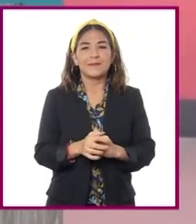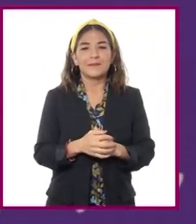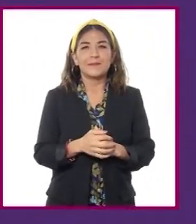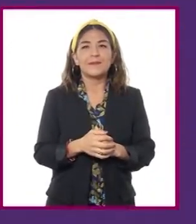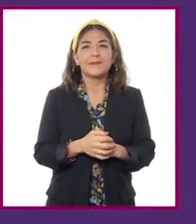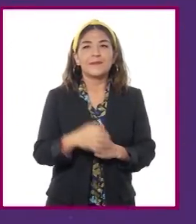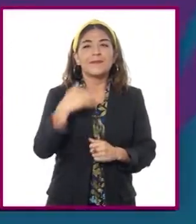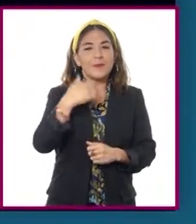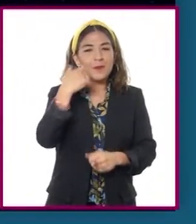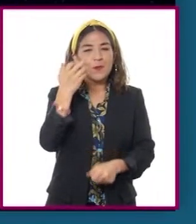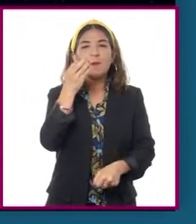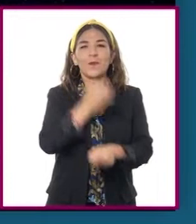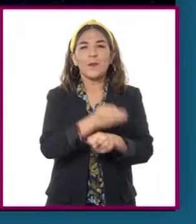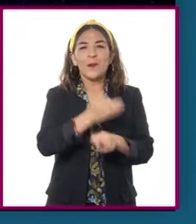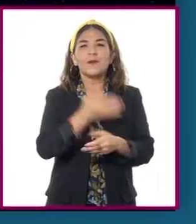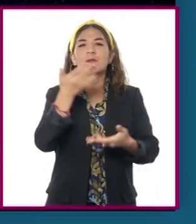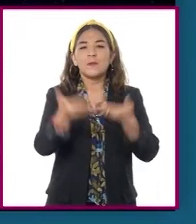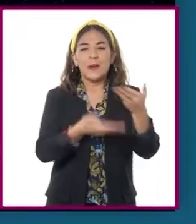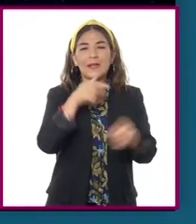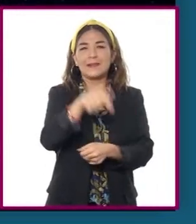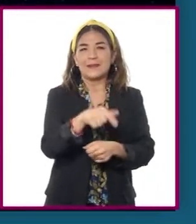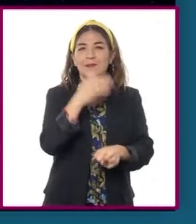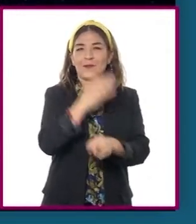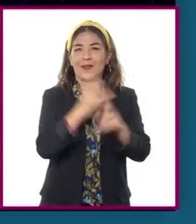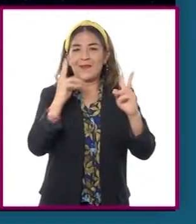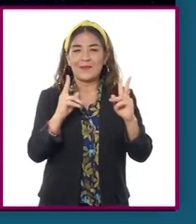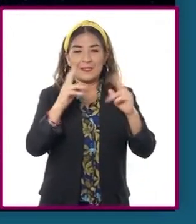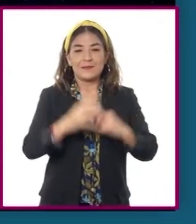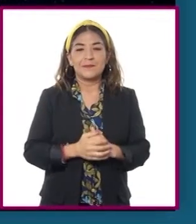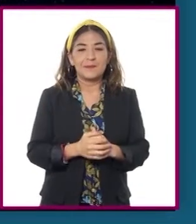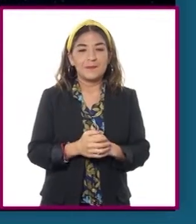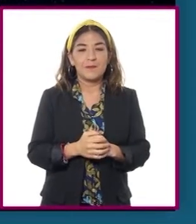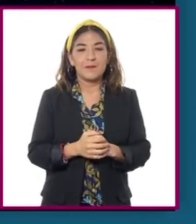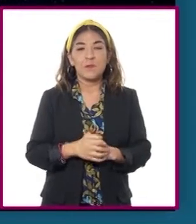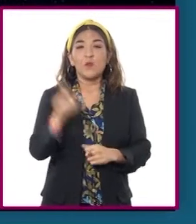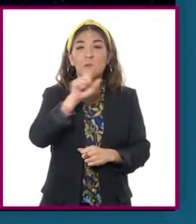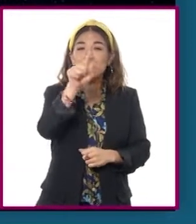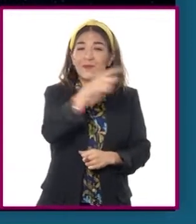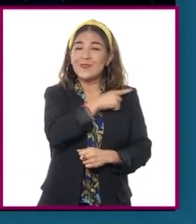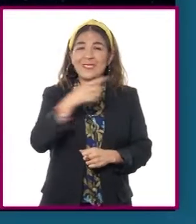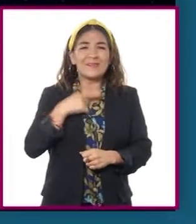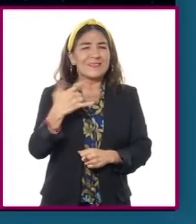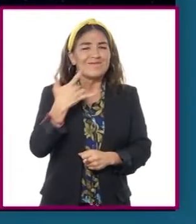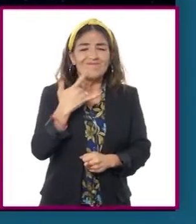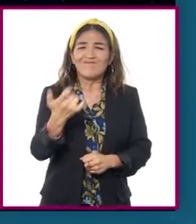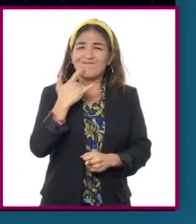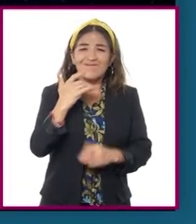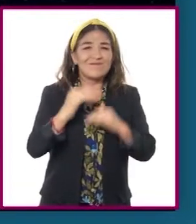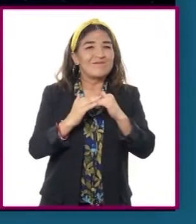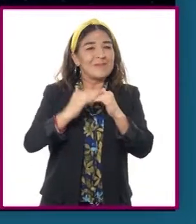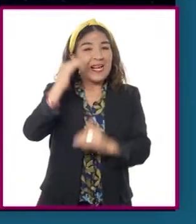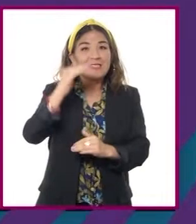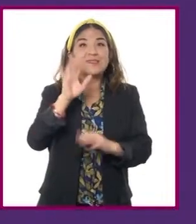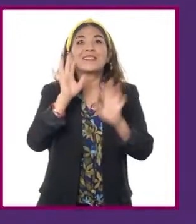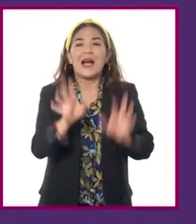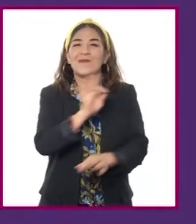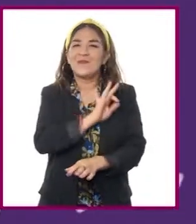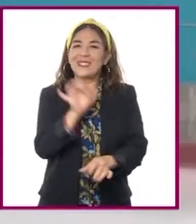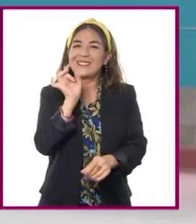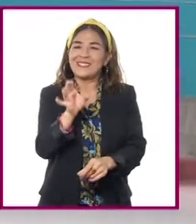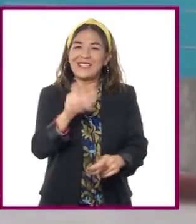Me gustaría compartirles la siguiente. Cuando más debes de luchar es cuando estás cerca de la